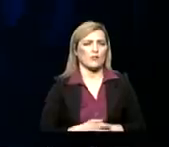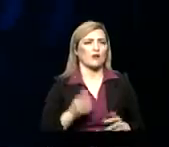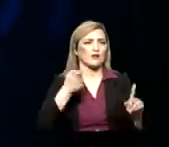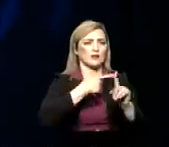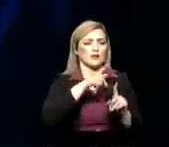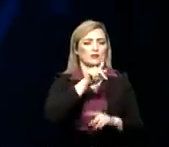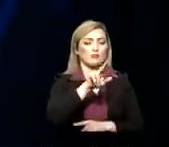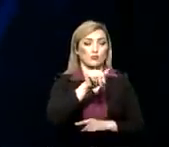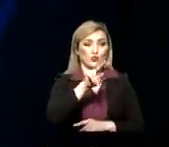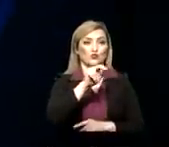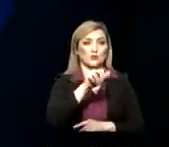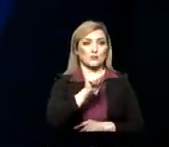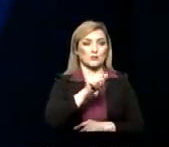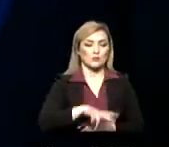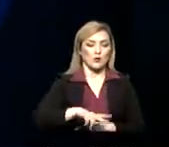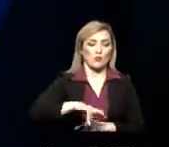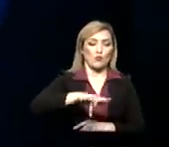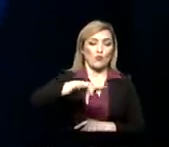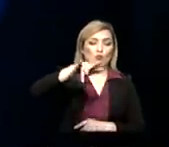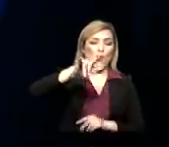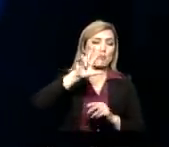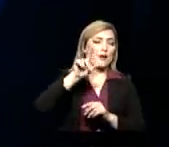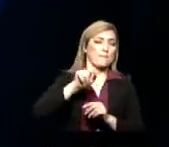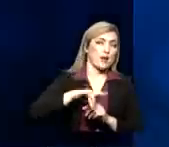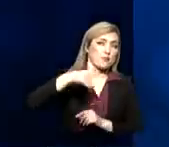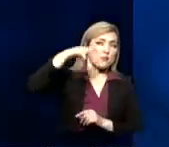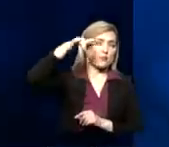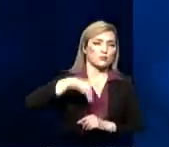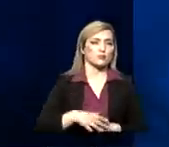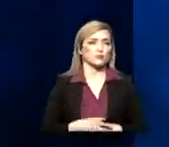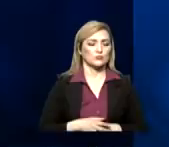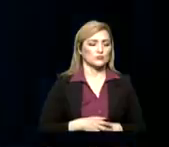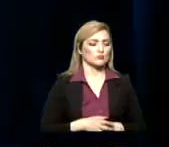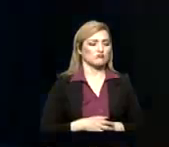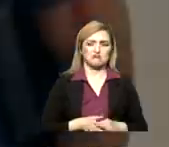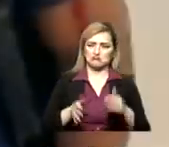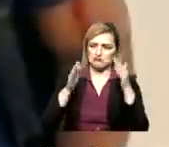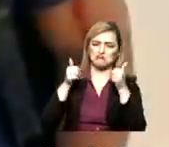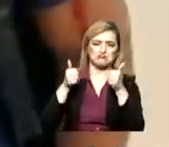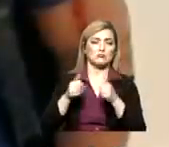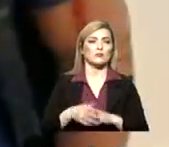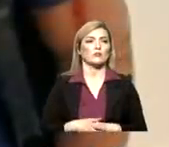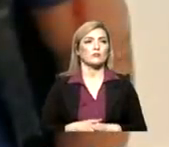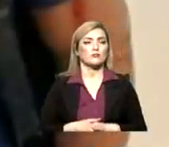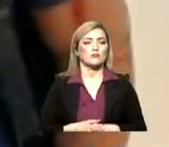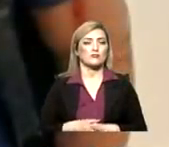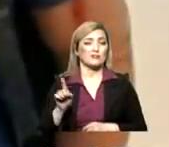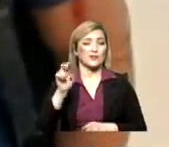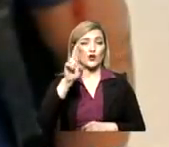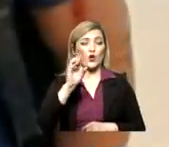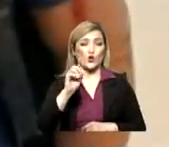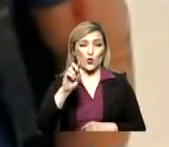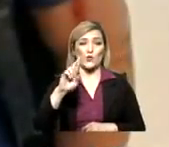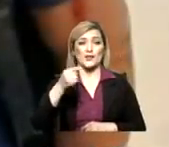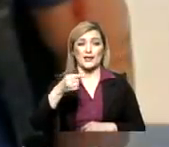directo a Punas y ascienda para 3.000 pies. Felicito, estimado Punas. Recibido. Pendiente, estimado. Rodríguez tampoco llegó a